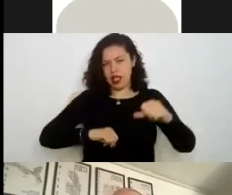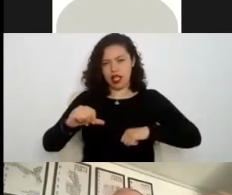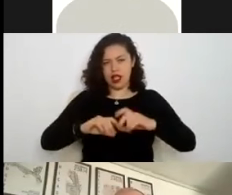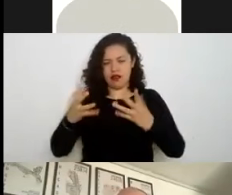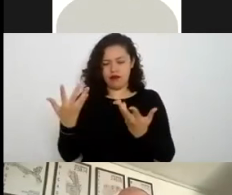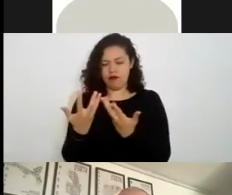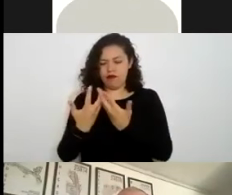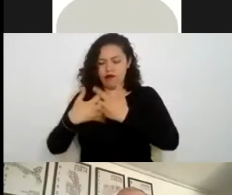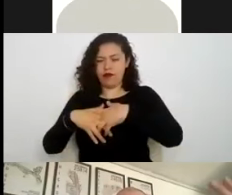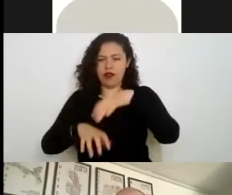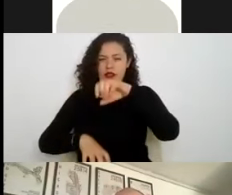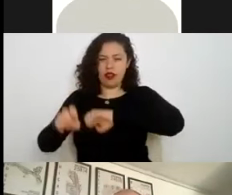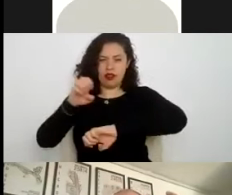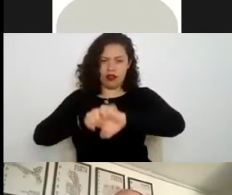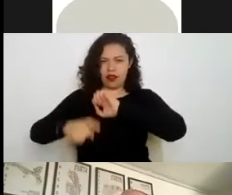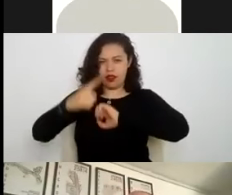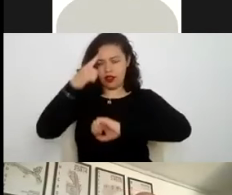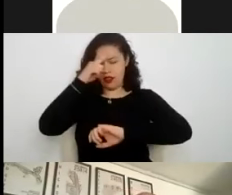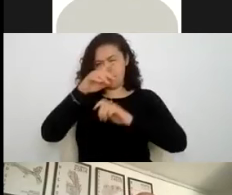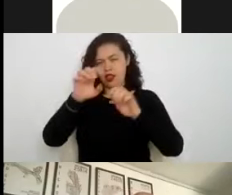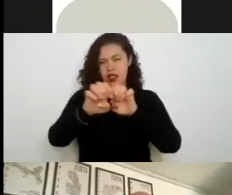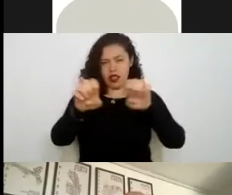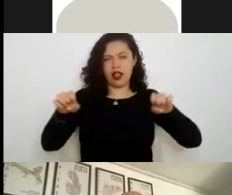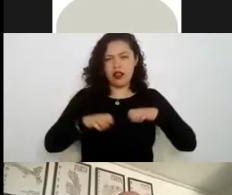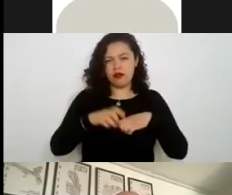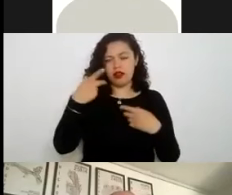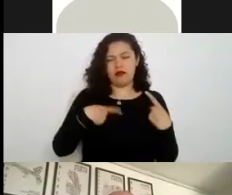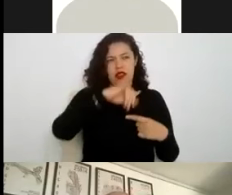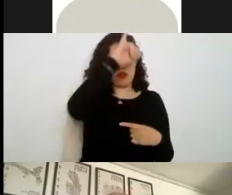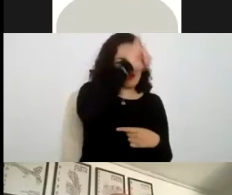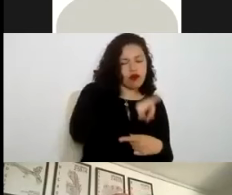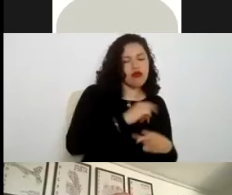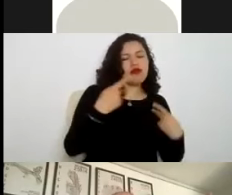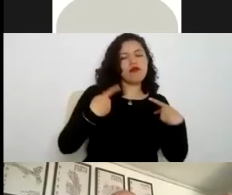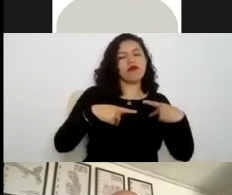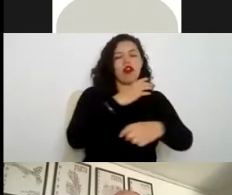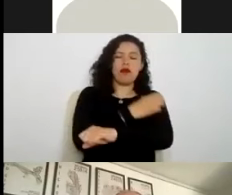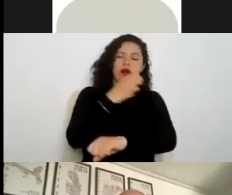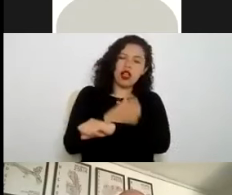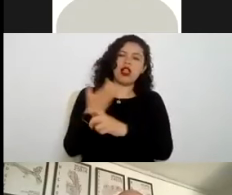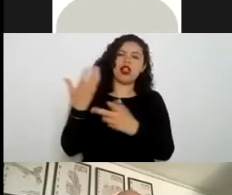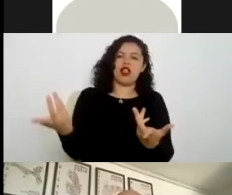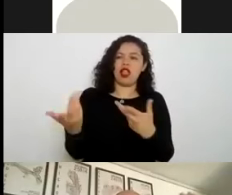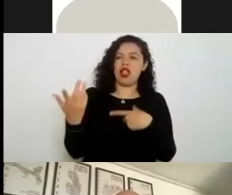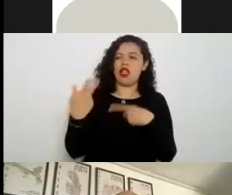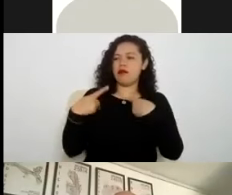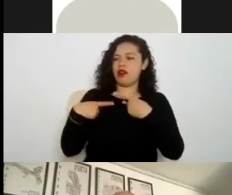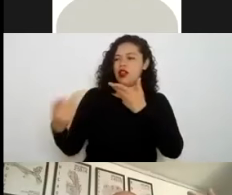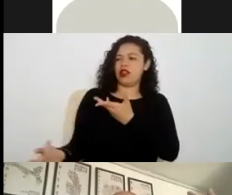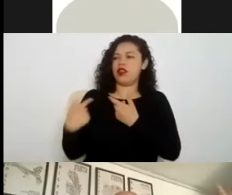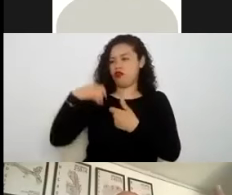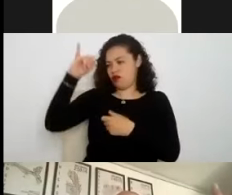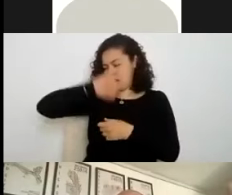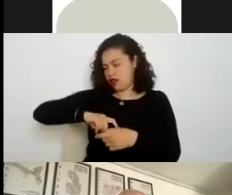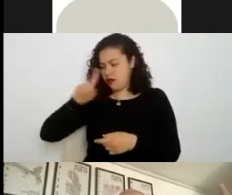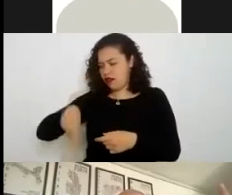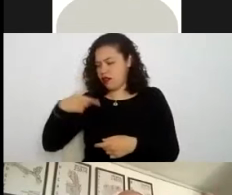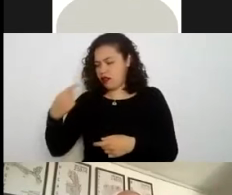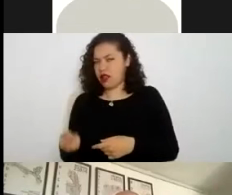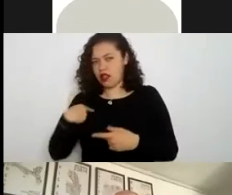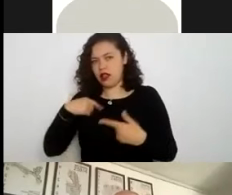empresas, entre los equipos, en donde estás viendo pues, tu jefe, tu colaborador, tu subordinado, todos los colaboradores, pues de una manera más